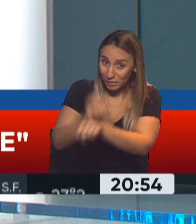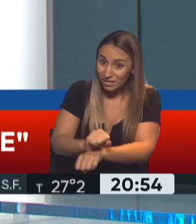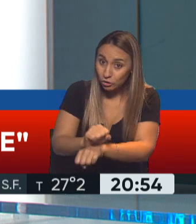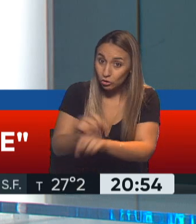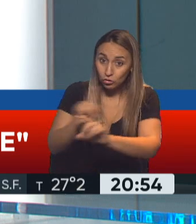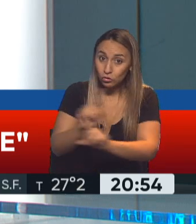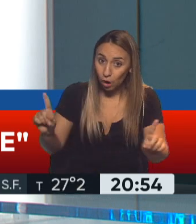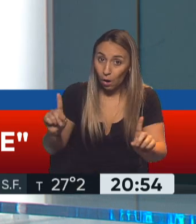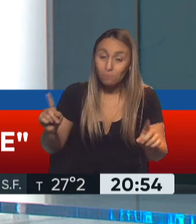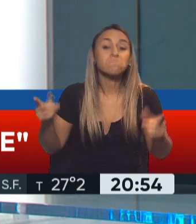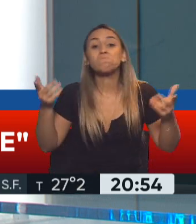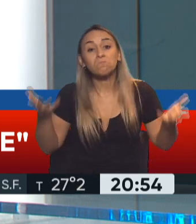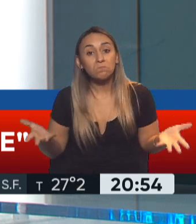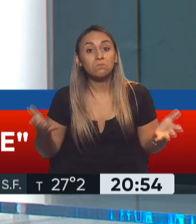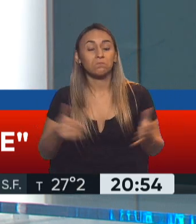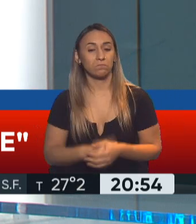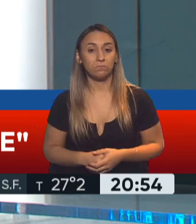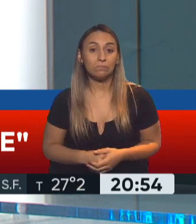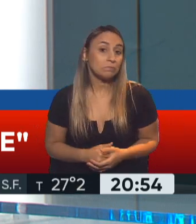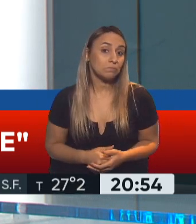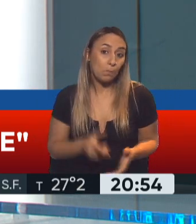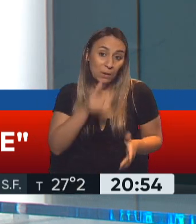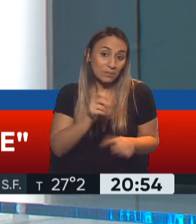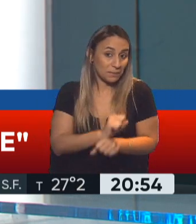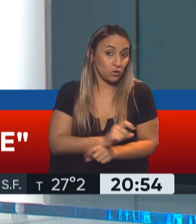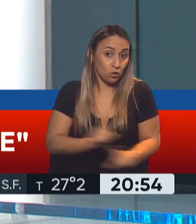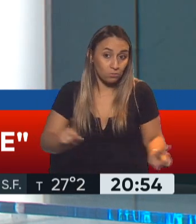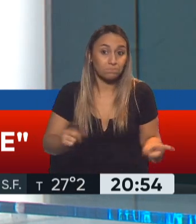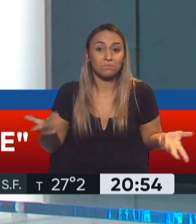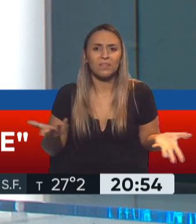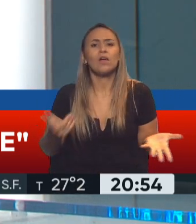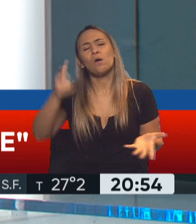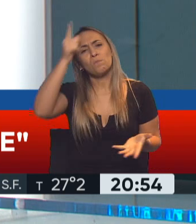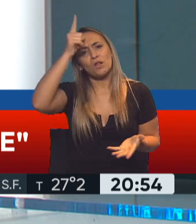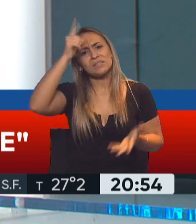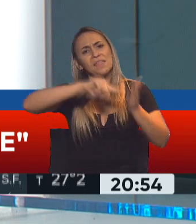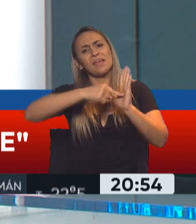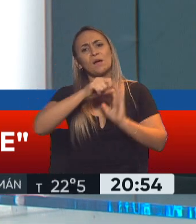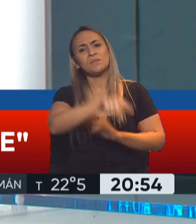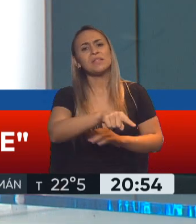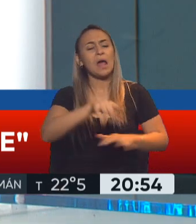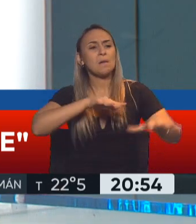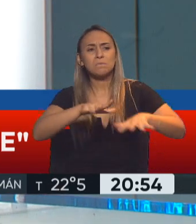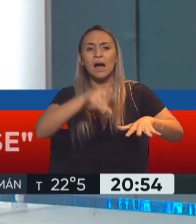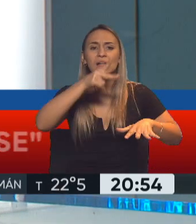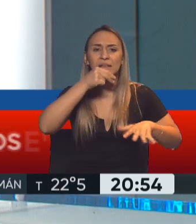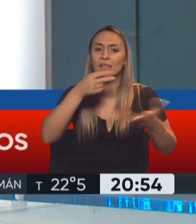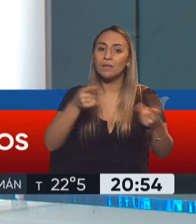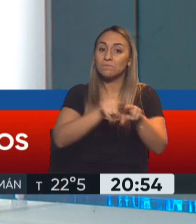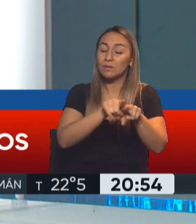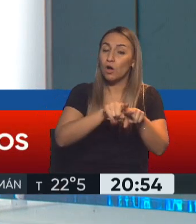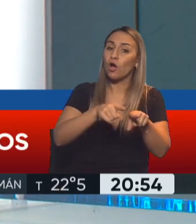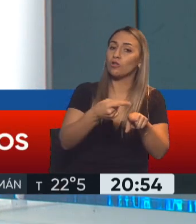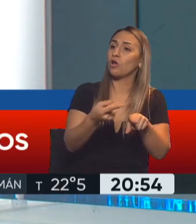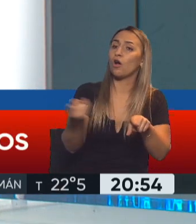aparentemente en una calle de presos aparentemente porque la policía de la ciudad no actúa como lo hace con